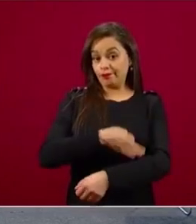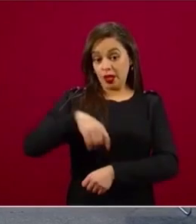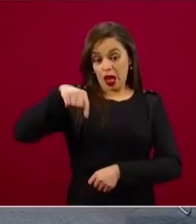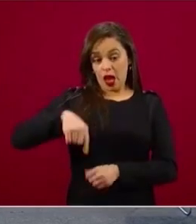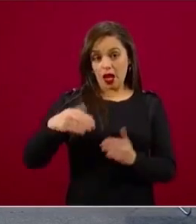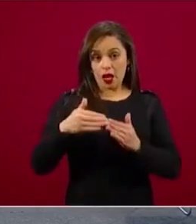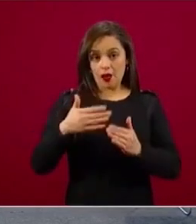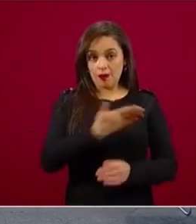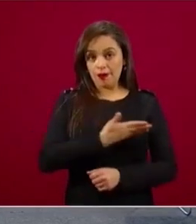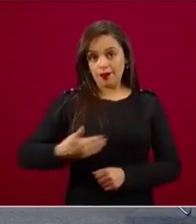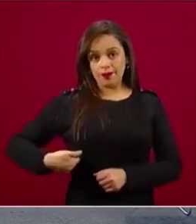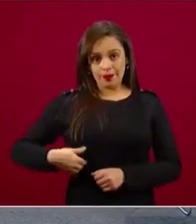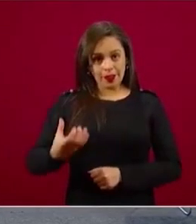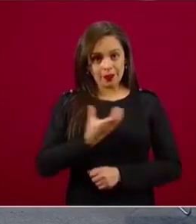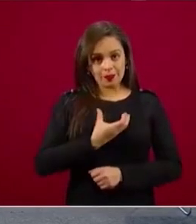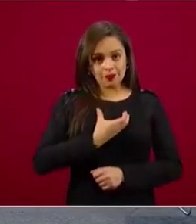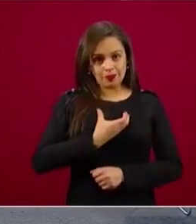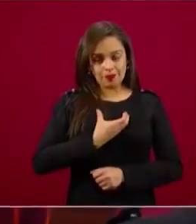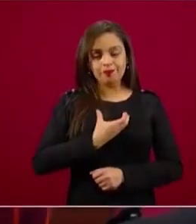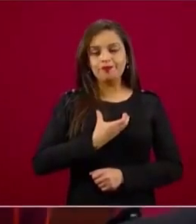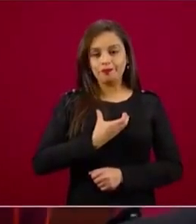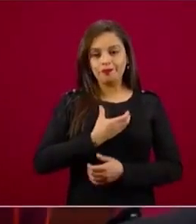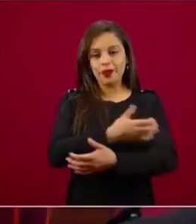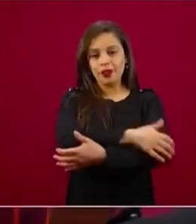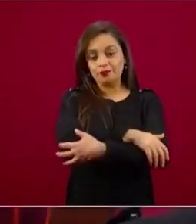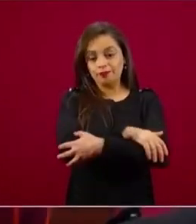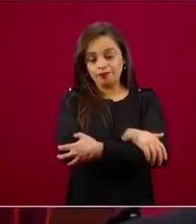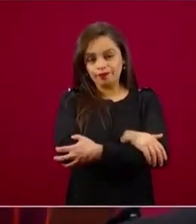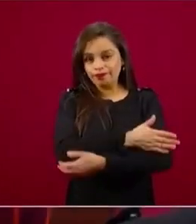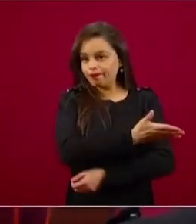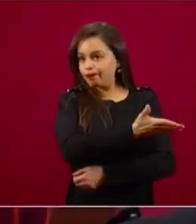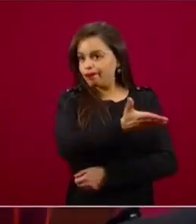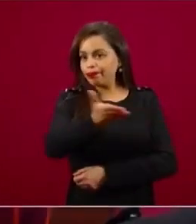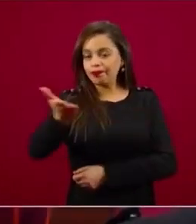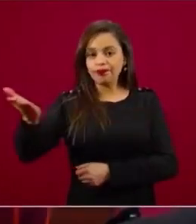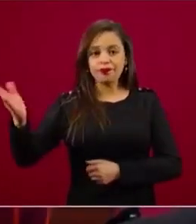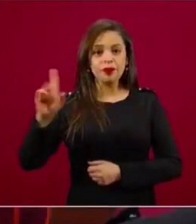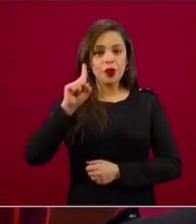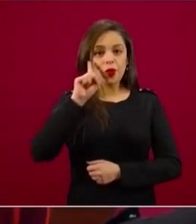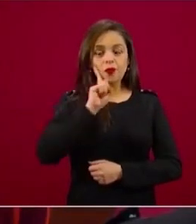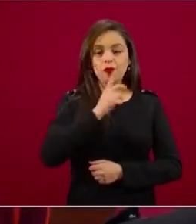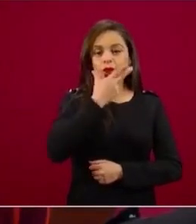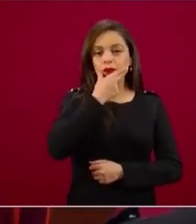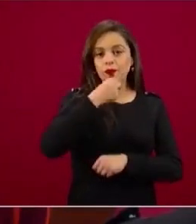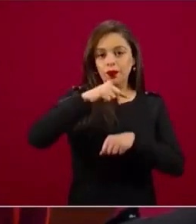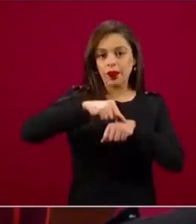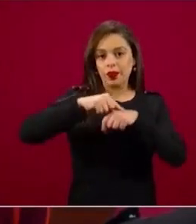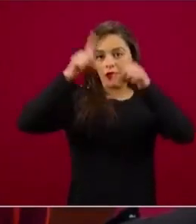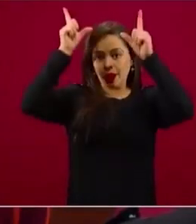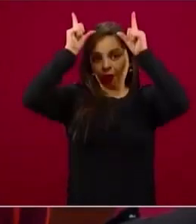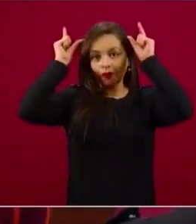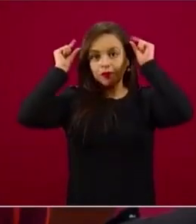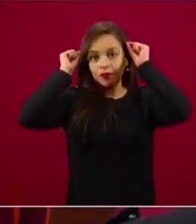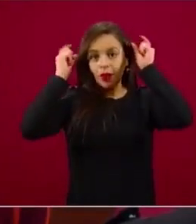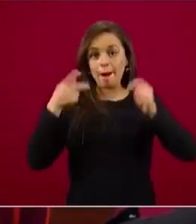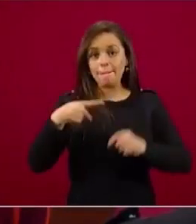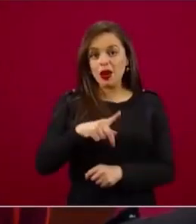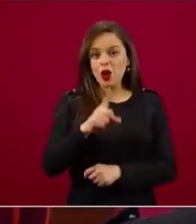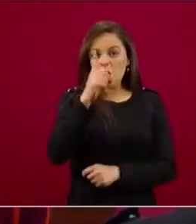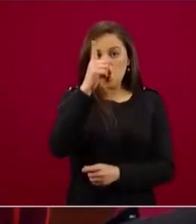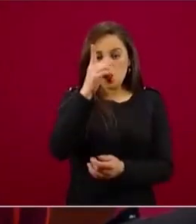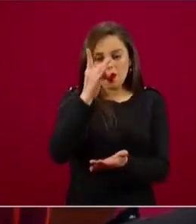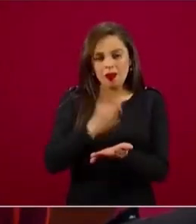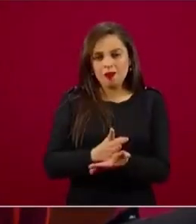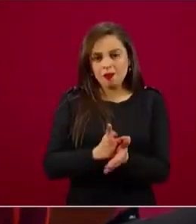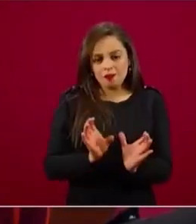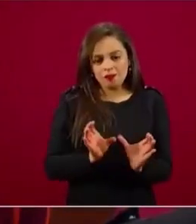y mandarles un abrazo a todos los médicos las médicas enfermeros enfermeras pero hoy en particular a un grupo de ellos